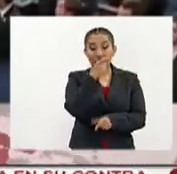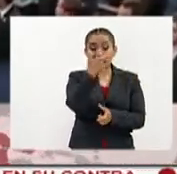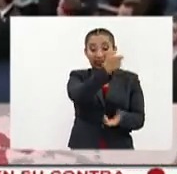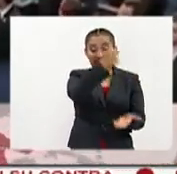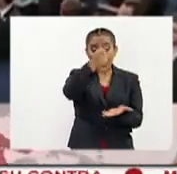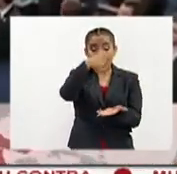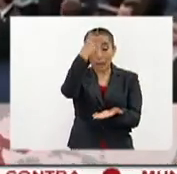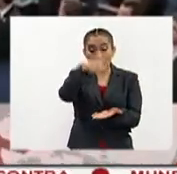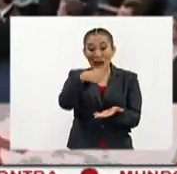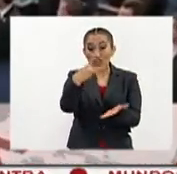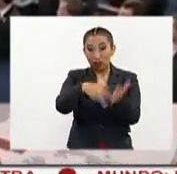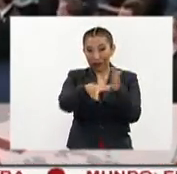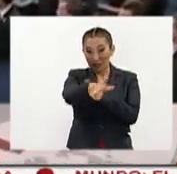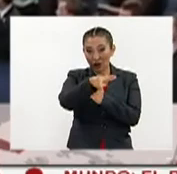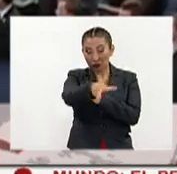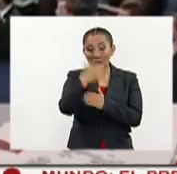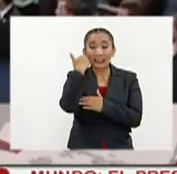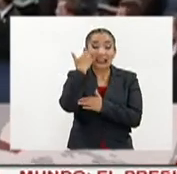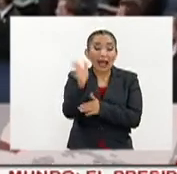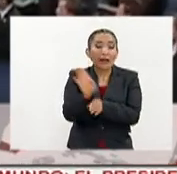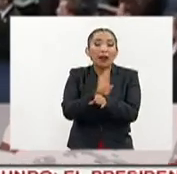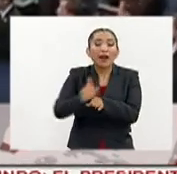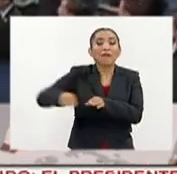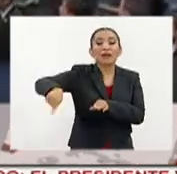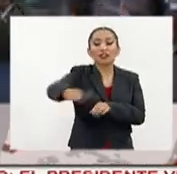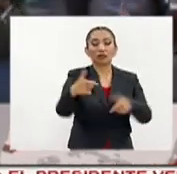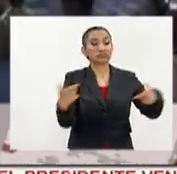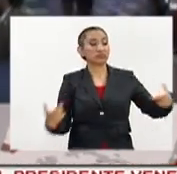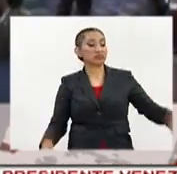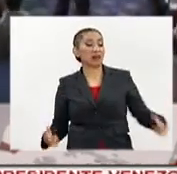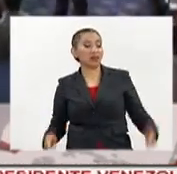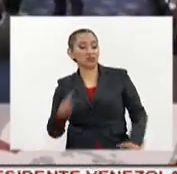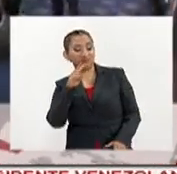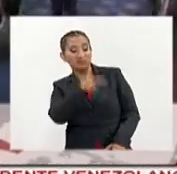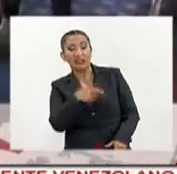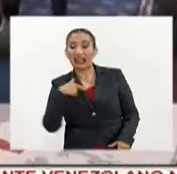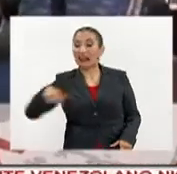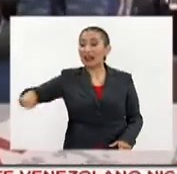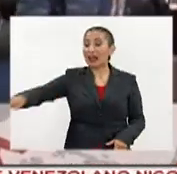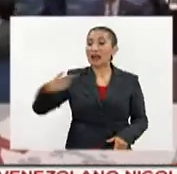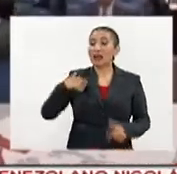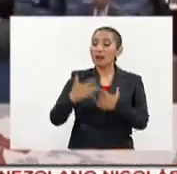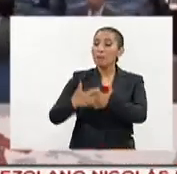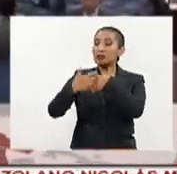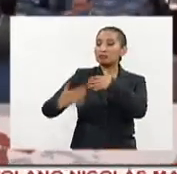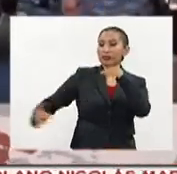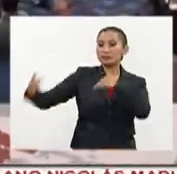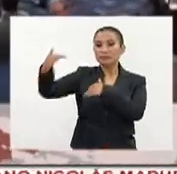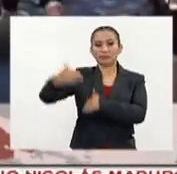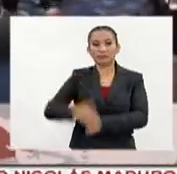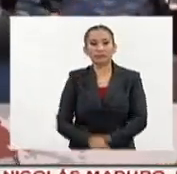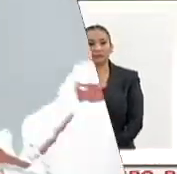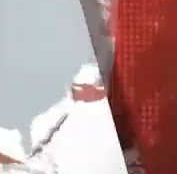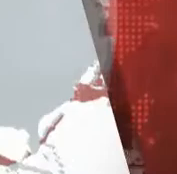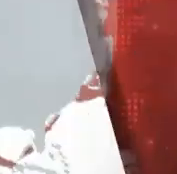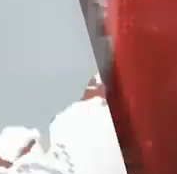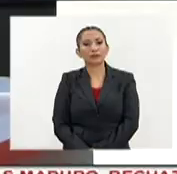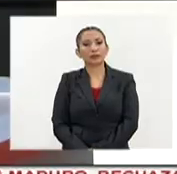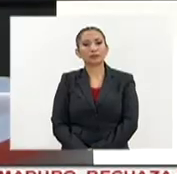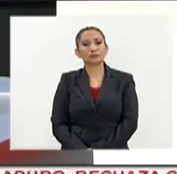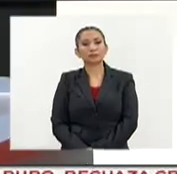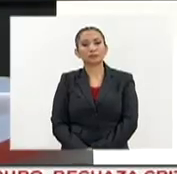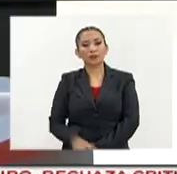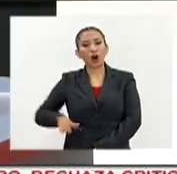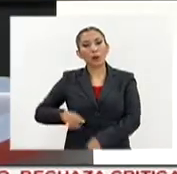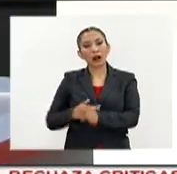presupuesto previsto para el 2018 solo busca beneficiar a los más ricos y también a las corporaciones.